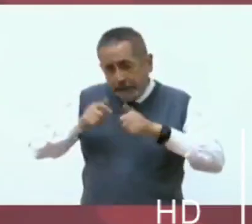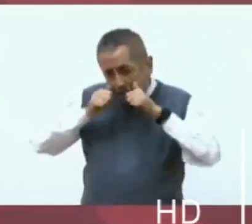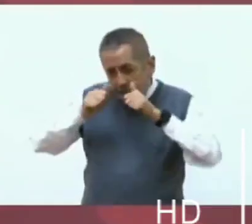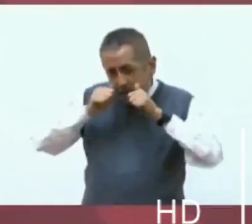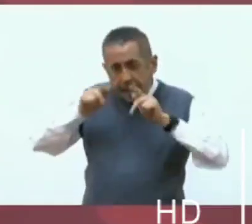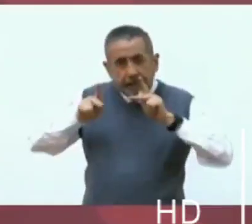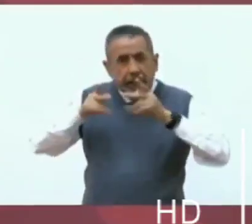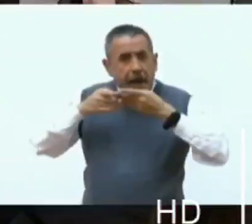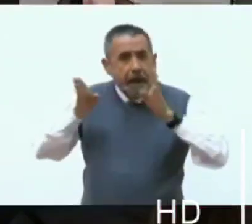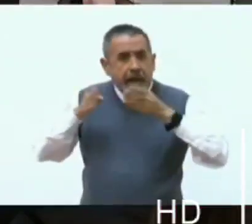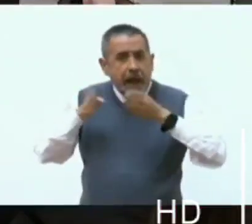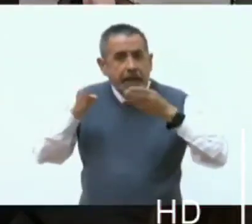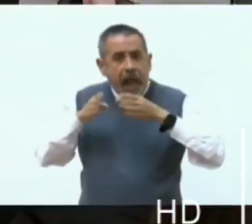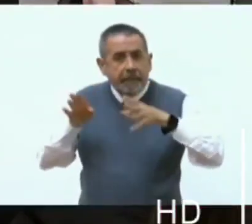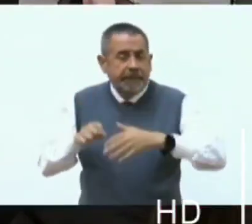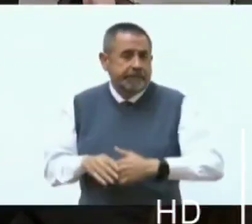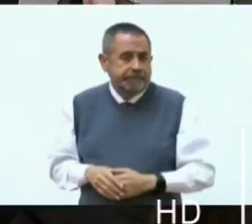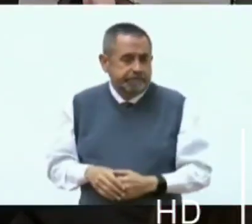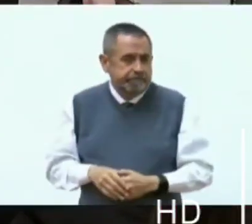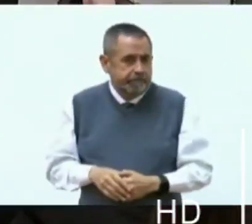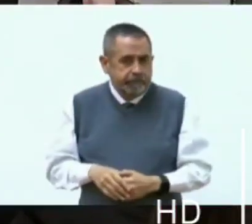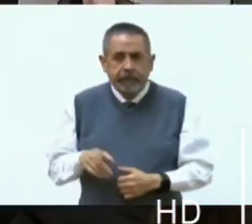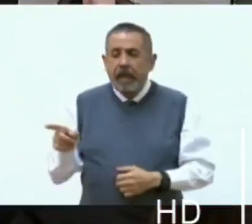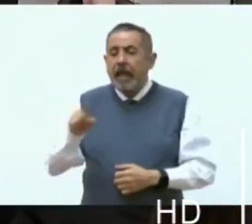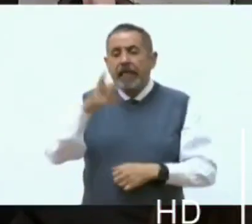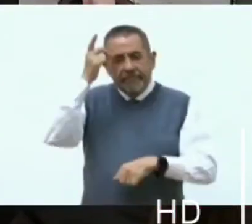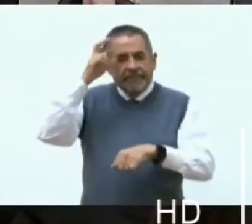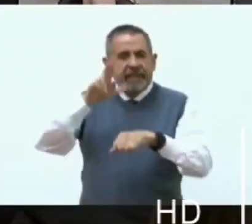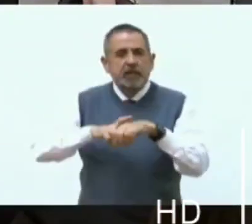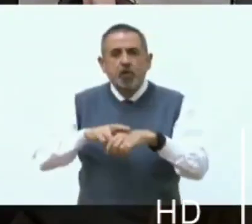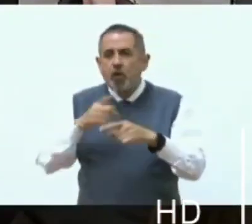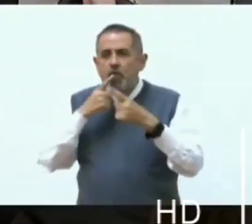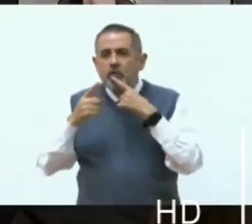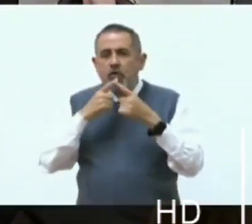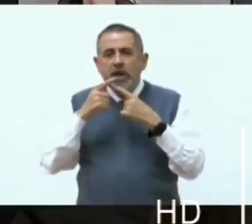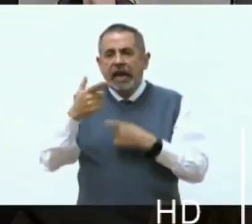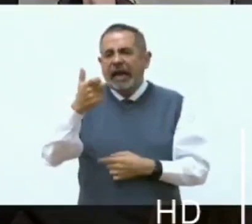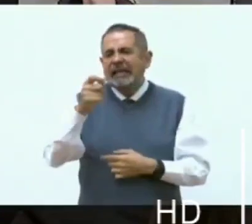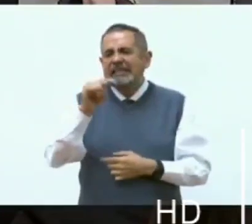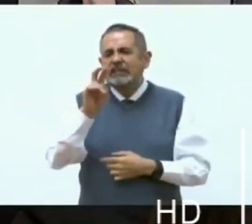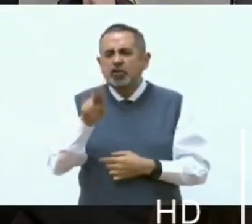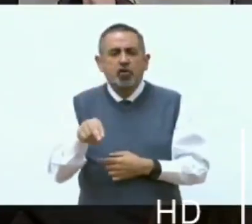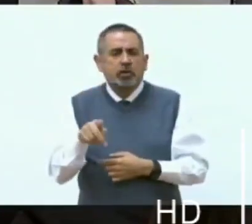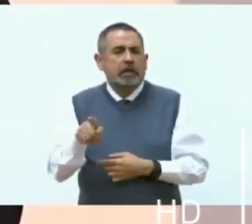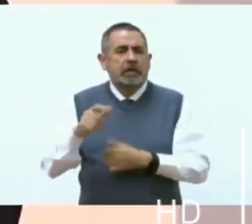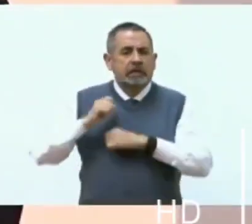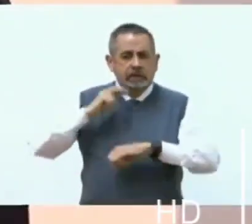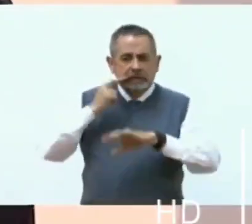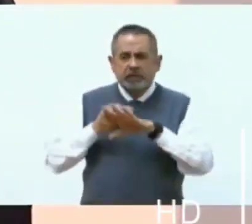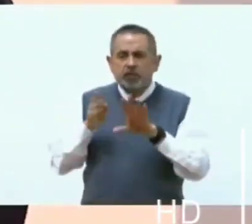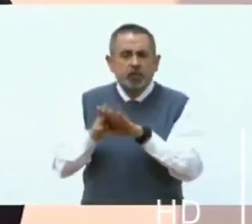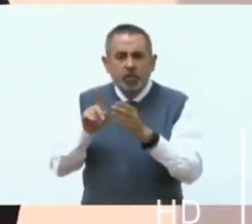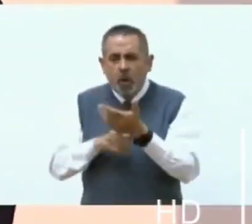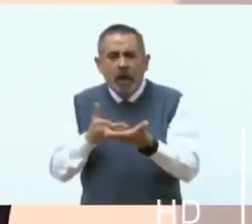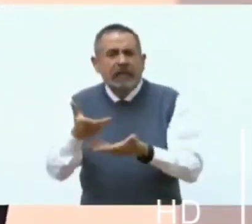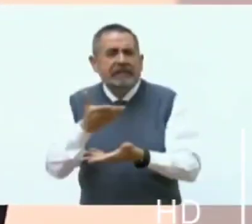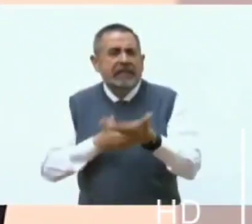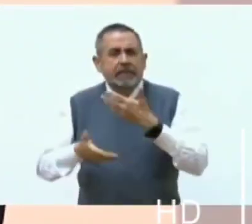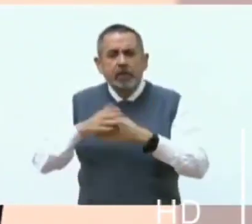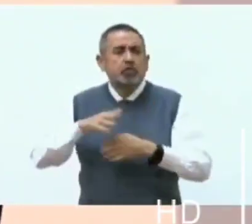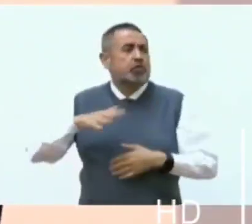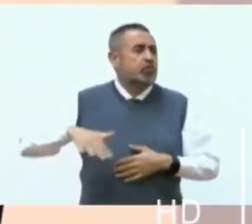La Dirección de Gestión y Acceso y Difusión del Patrimonio Documental es la encargada de brindar servicios al